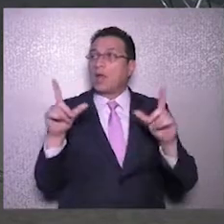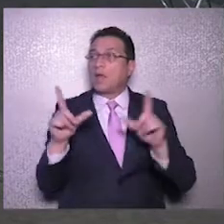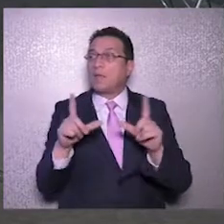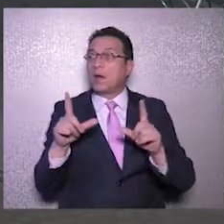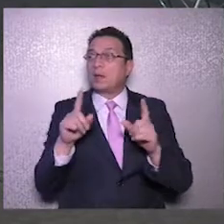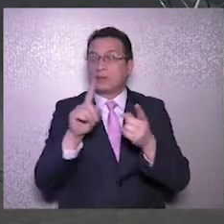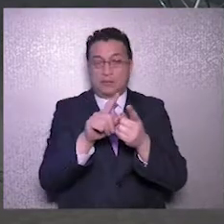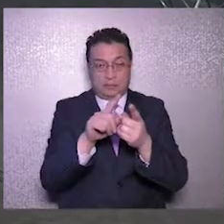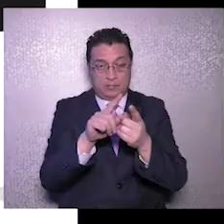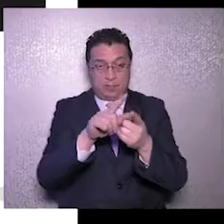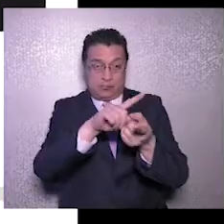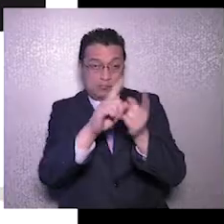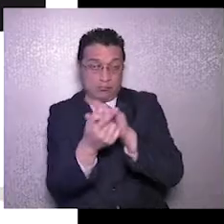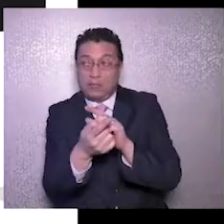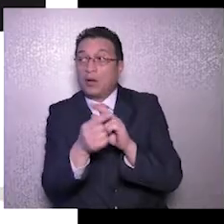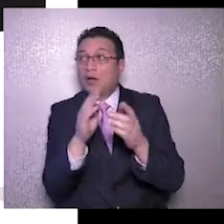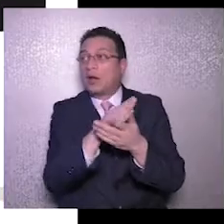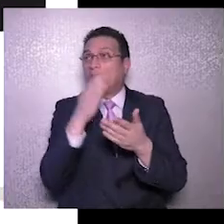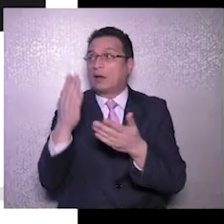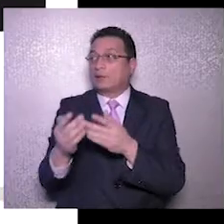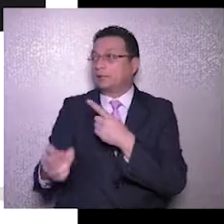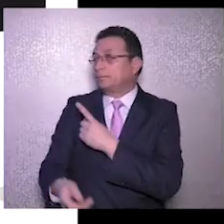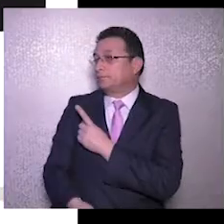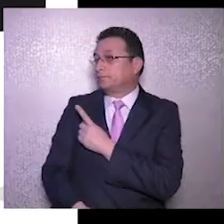pasar desde aquí allá.